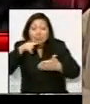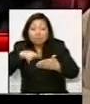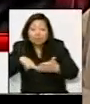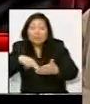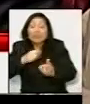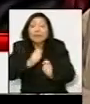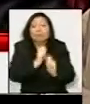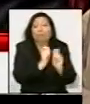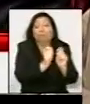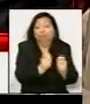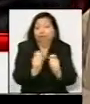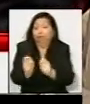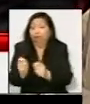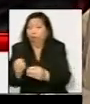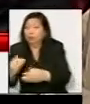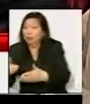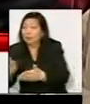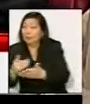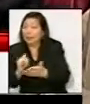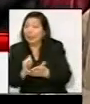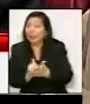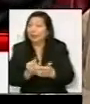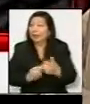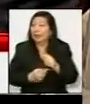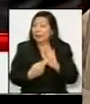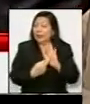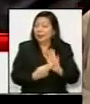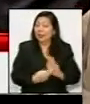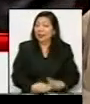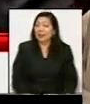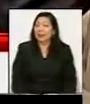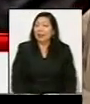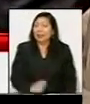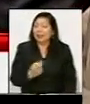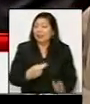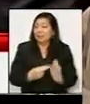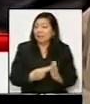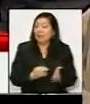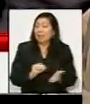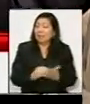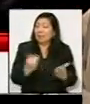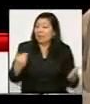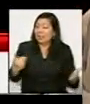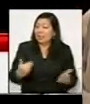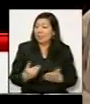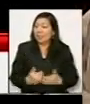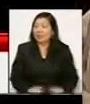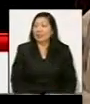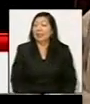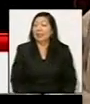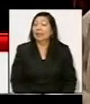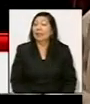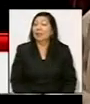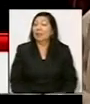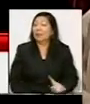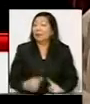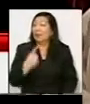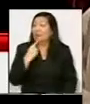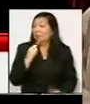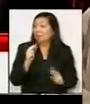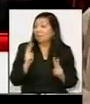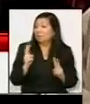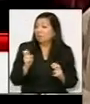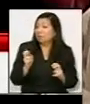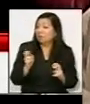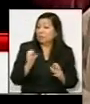del número de parlamentarios para que la representación sea una representación más cercana algunos se están planteando el tema de